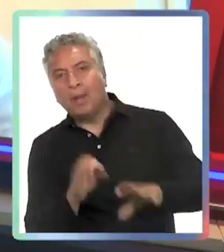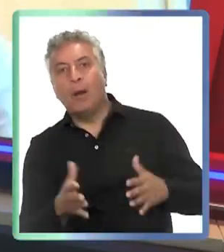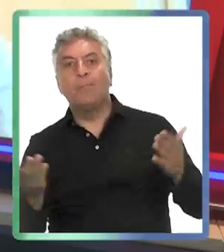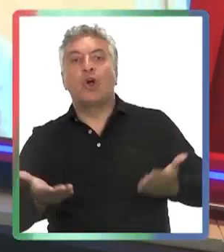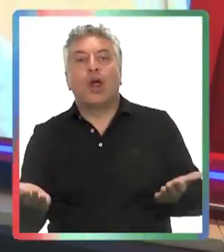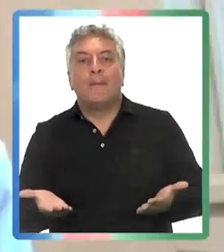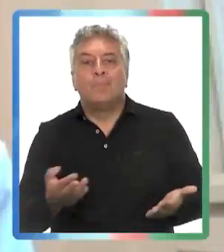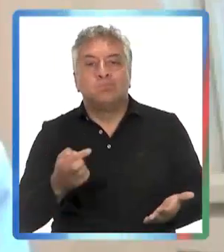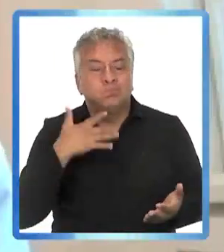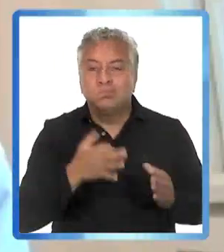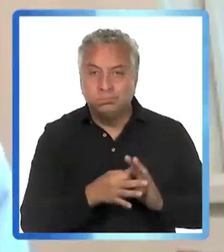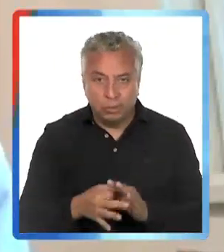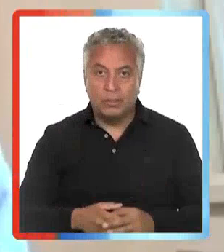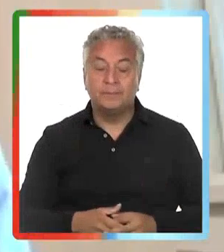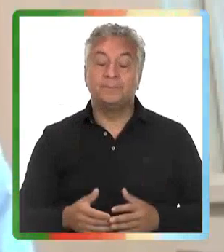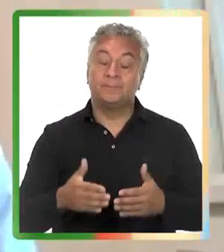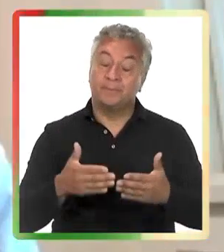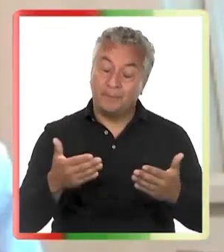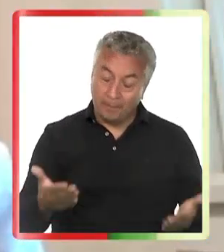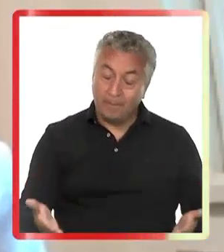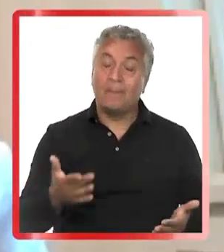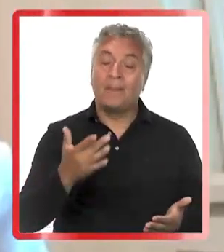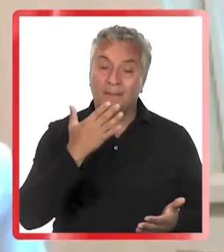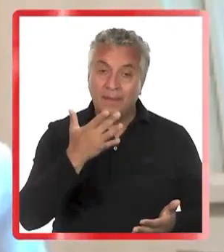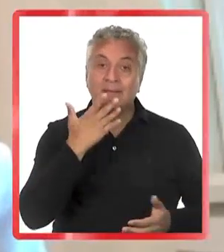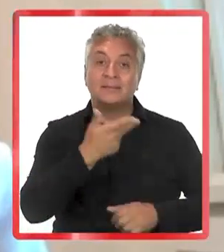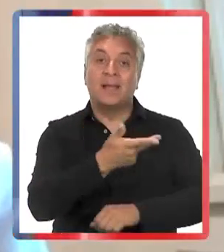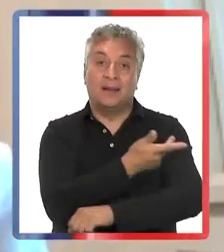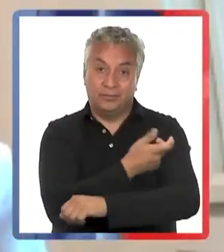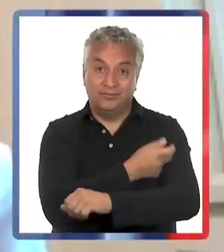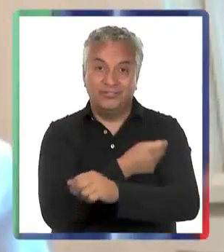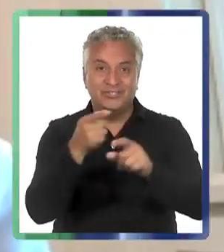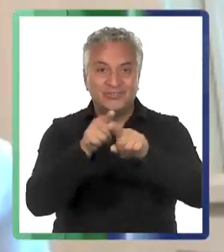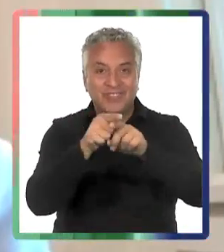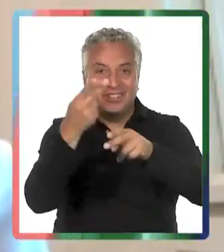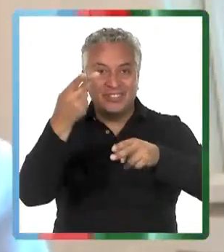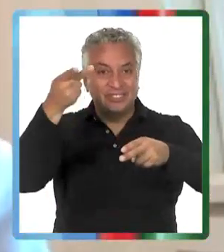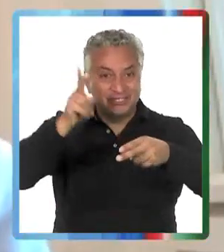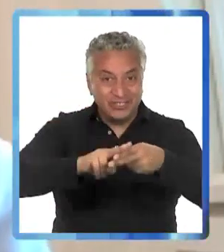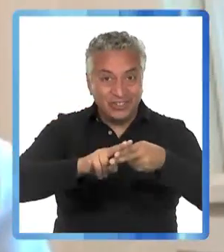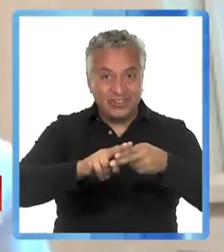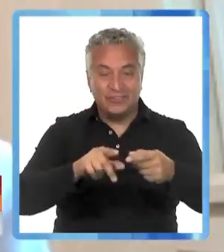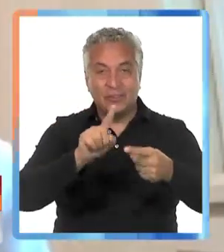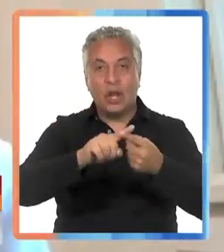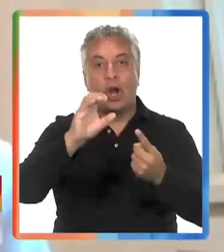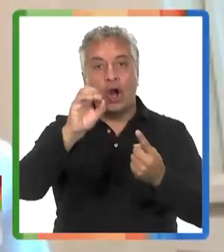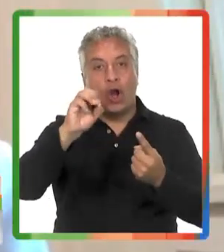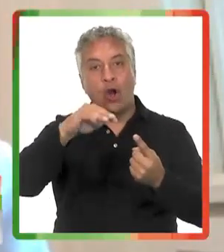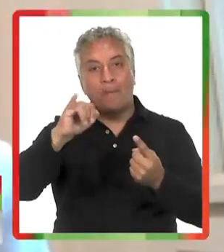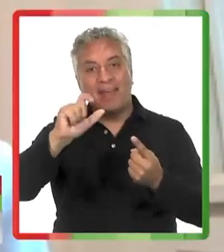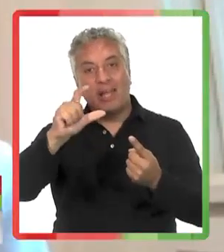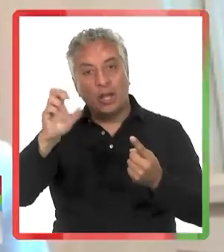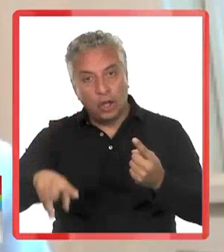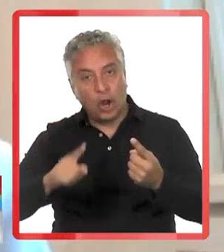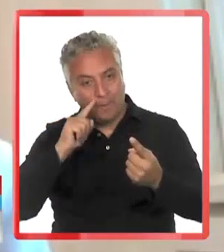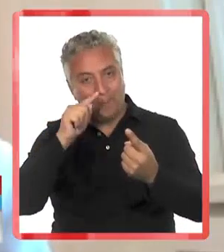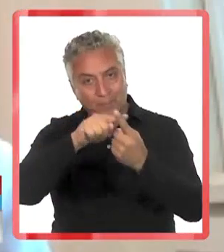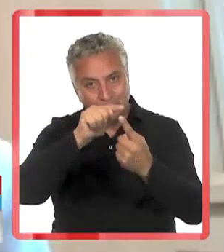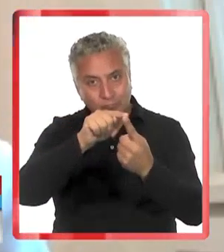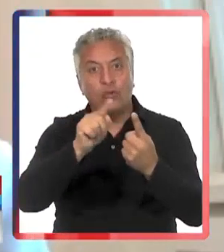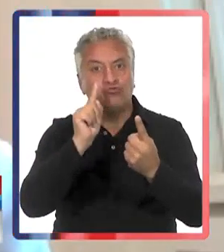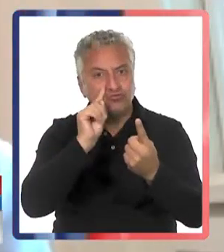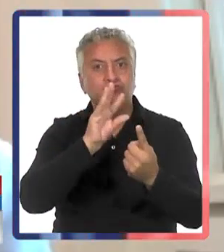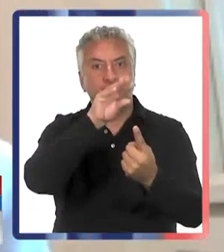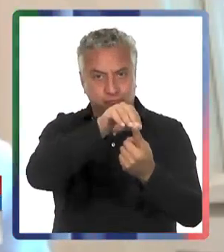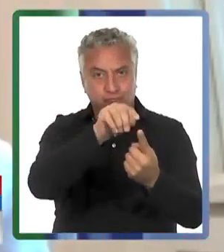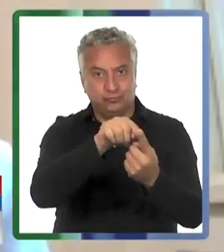tan fácilmente? Estamos hablando básicamente de la vacunación con la vacuna bivalente, que contiene, ¿no es cierto?, la variante Omicron y que